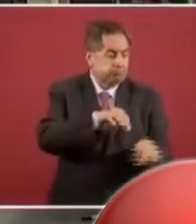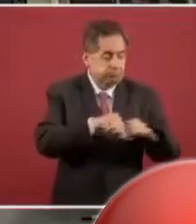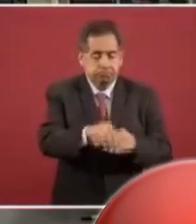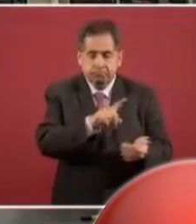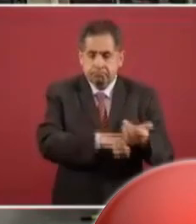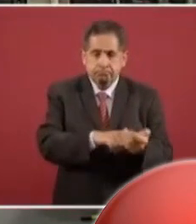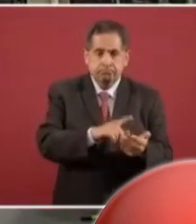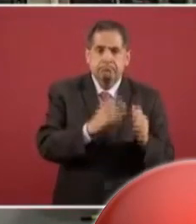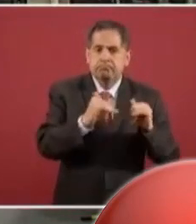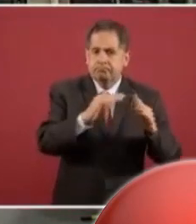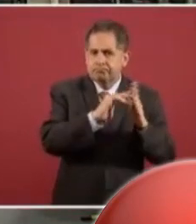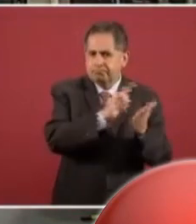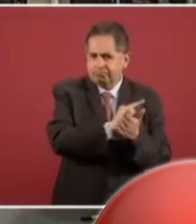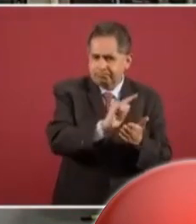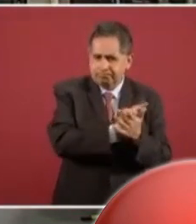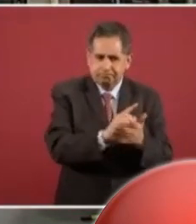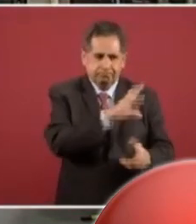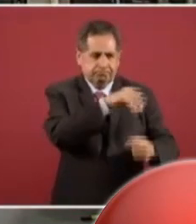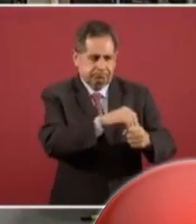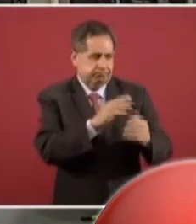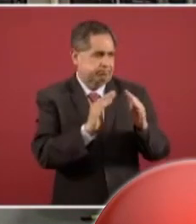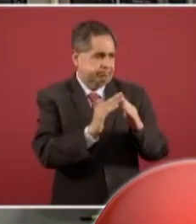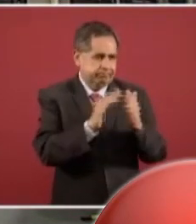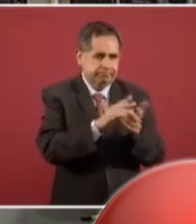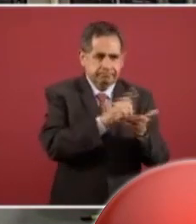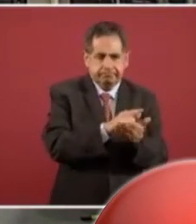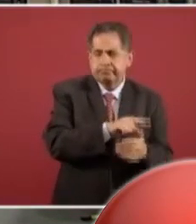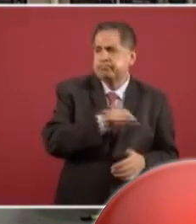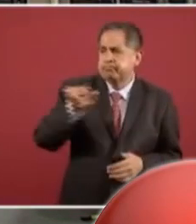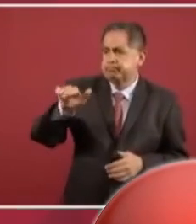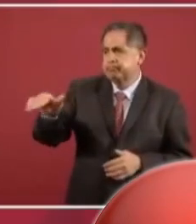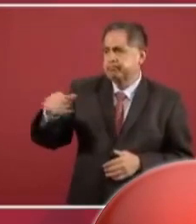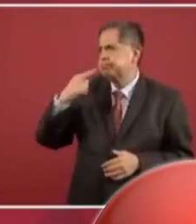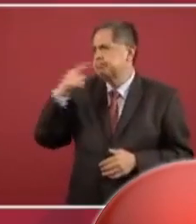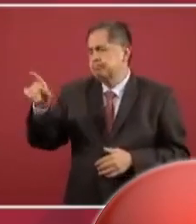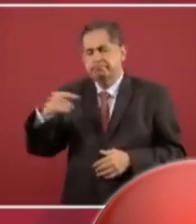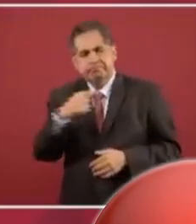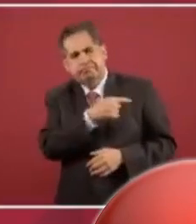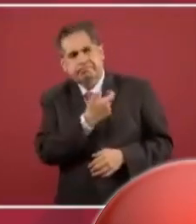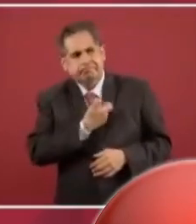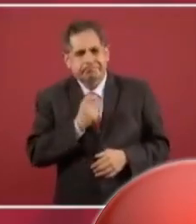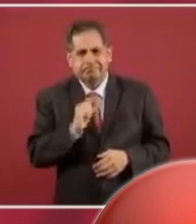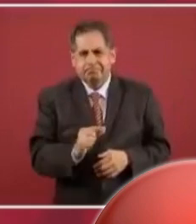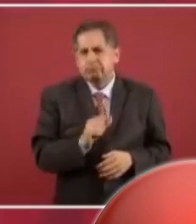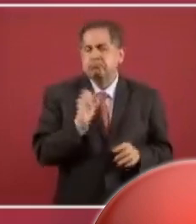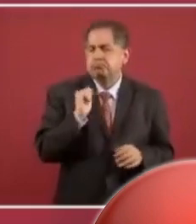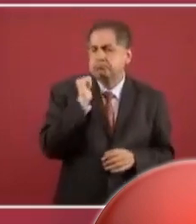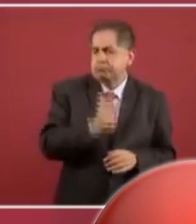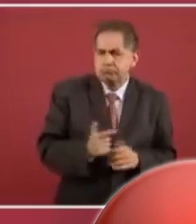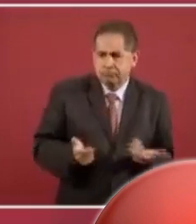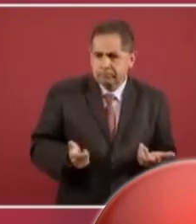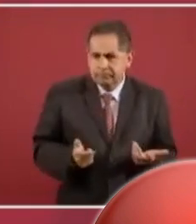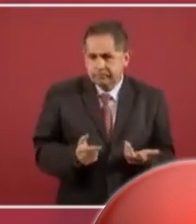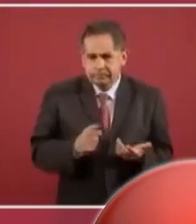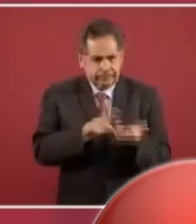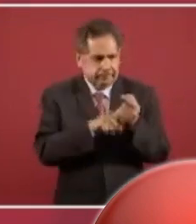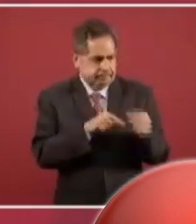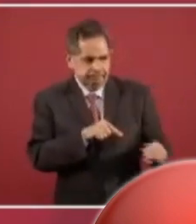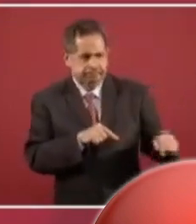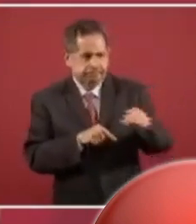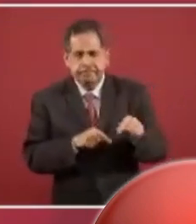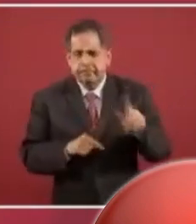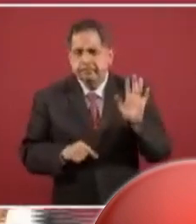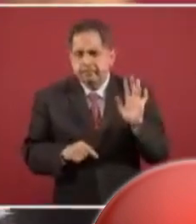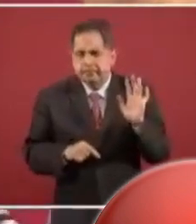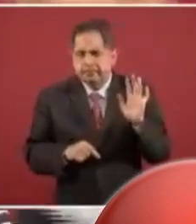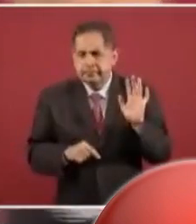días en el interior de una casa o en cualquiera de los tipos de trabajo que se desarrollan, y